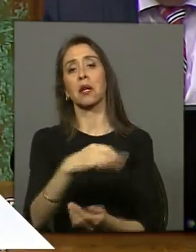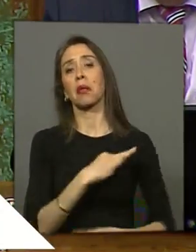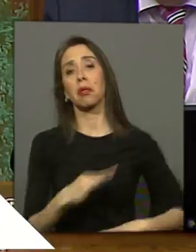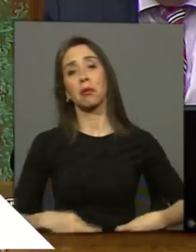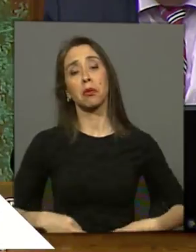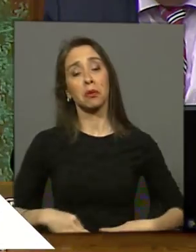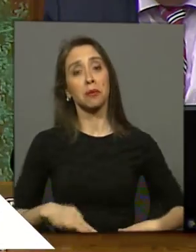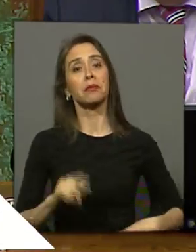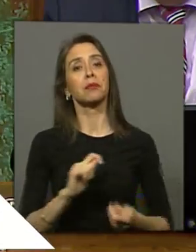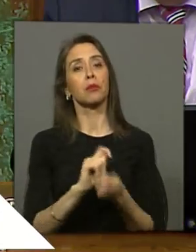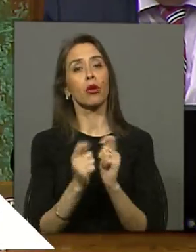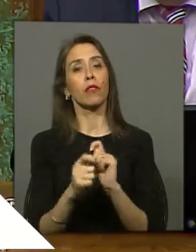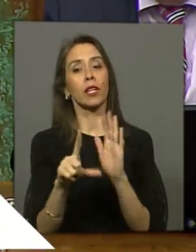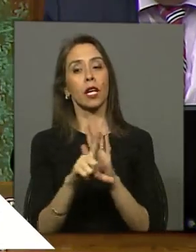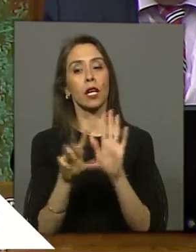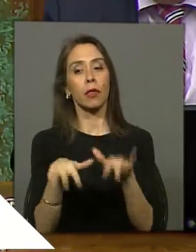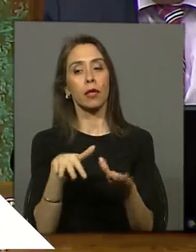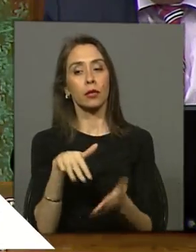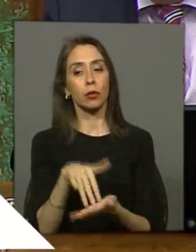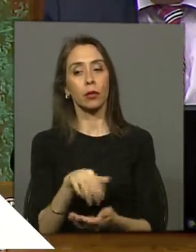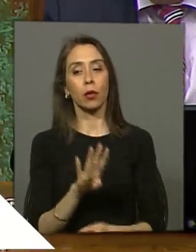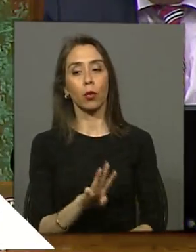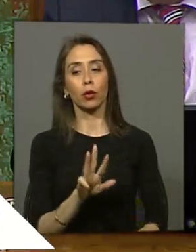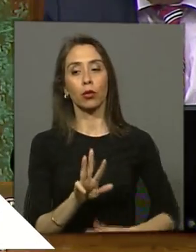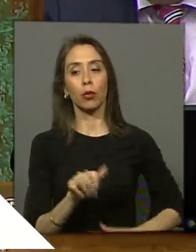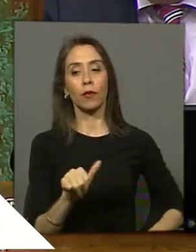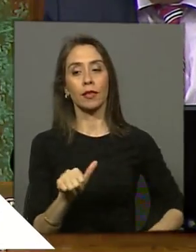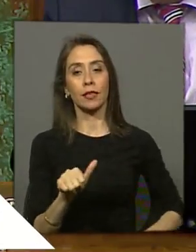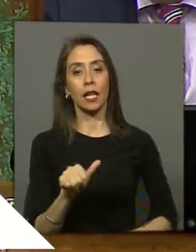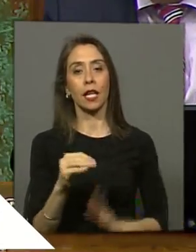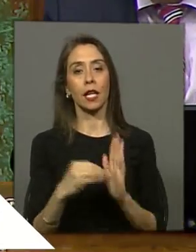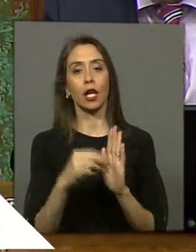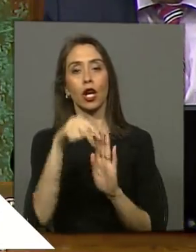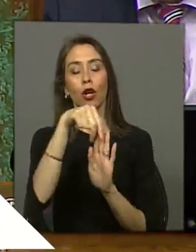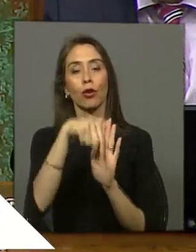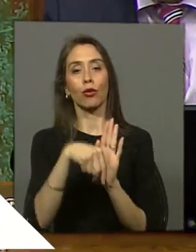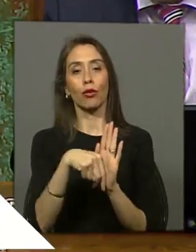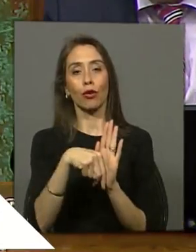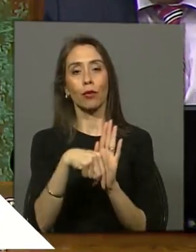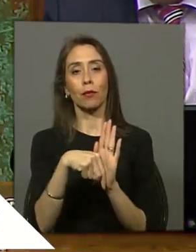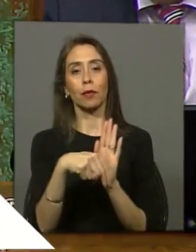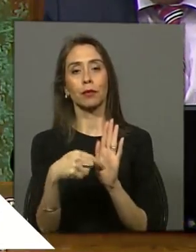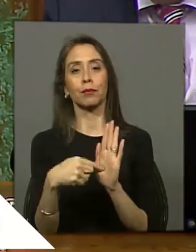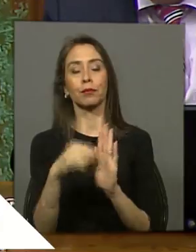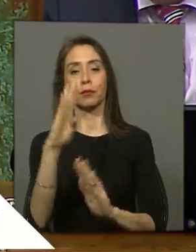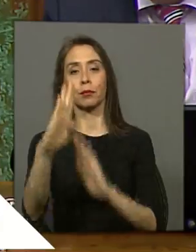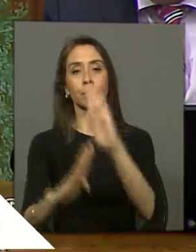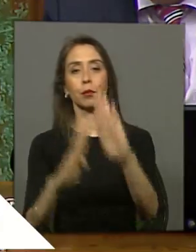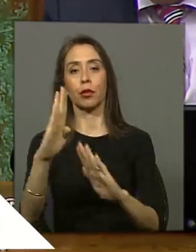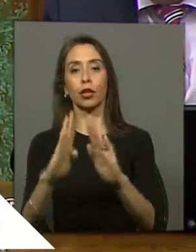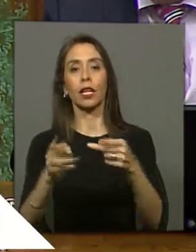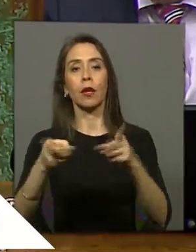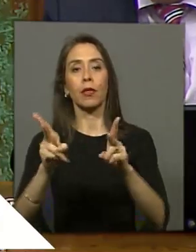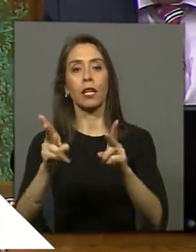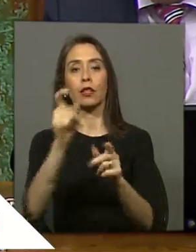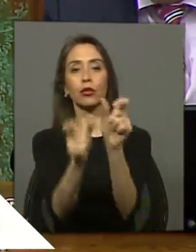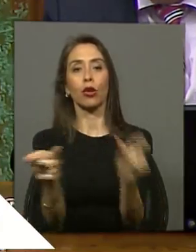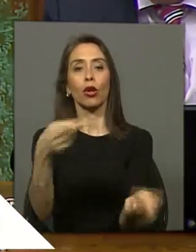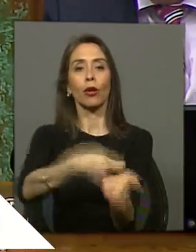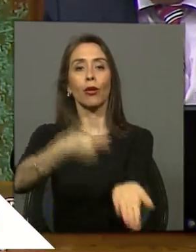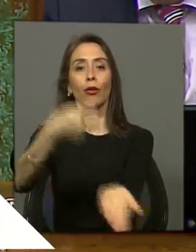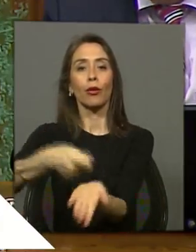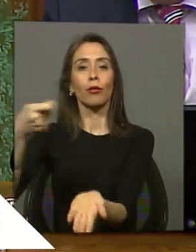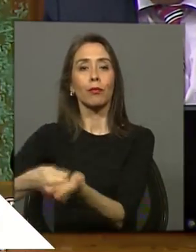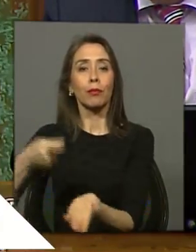que modifica la ley 19.496 que establece normas sobre la protección de los derechos de los consumidores